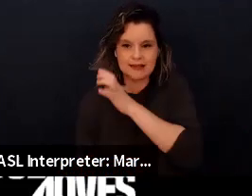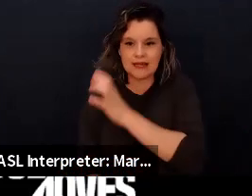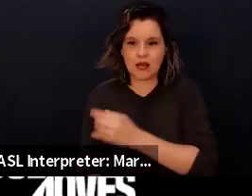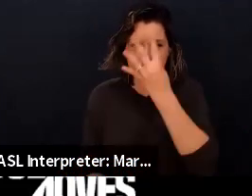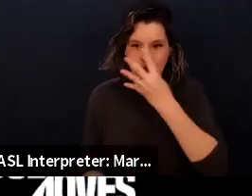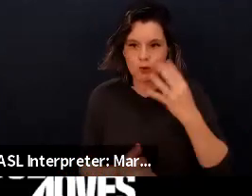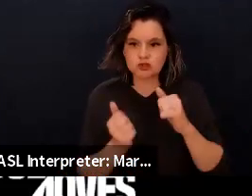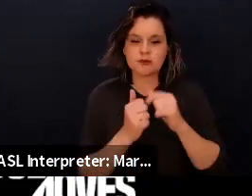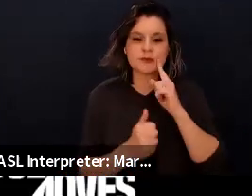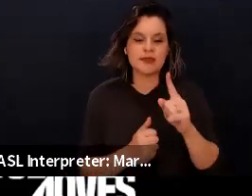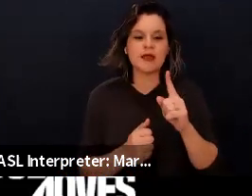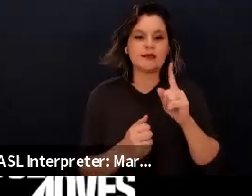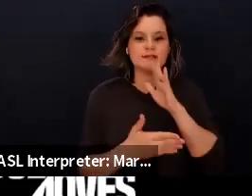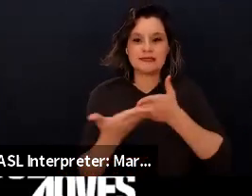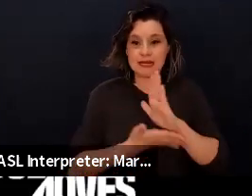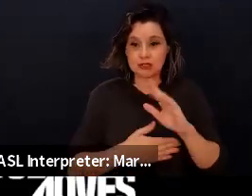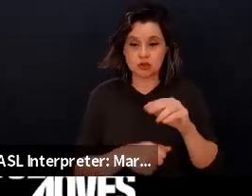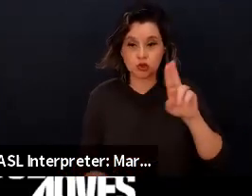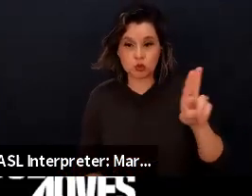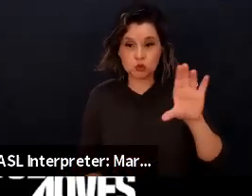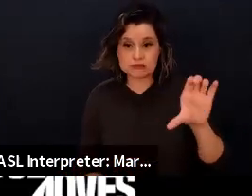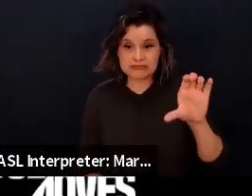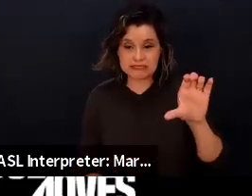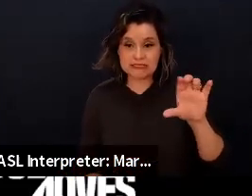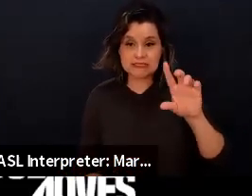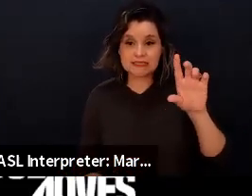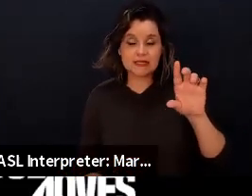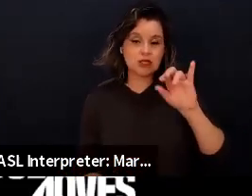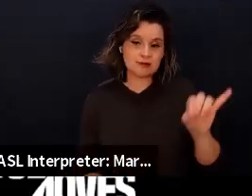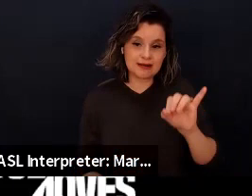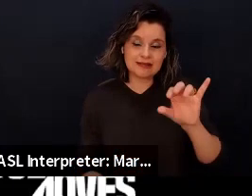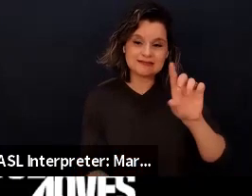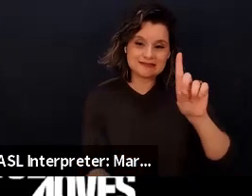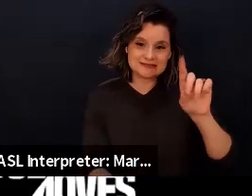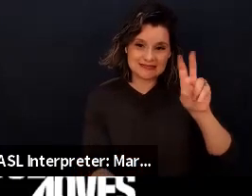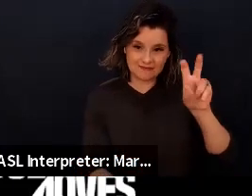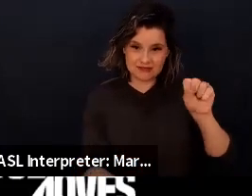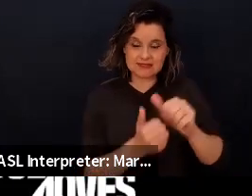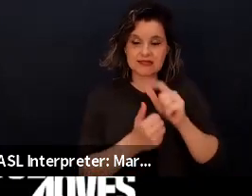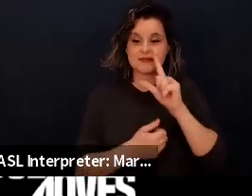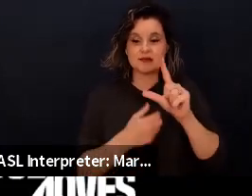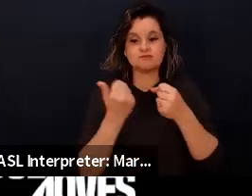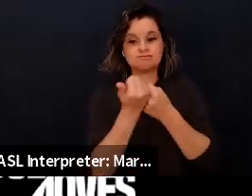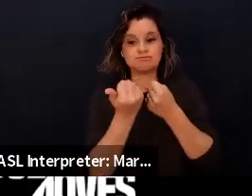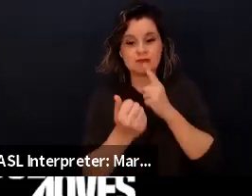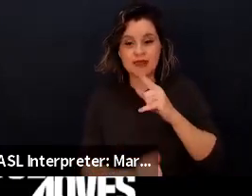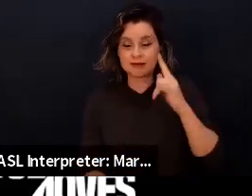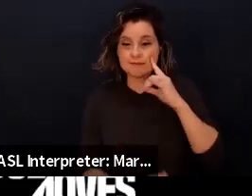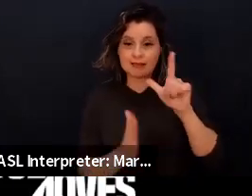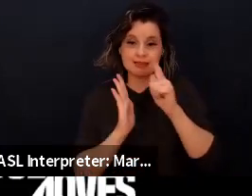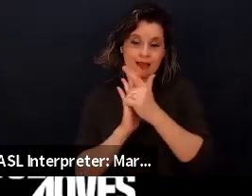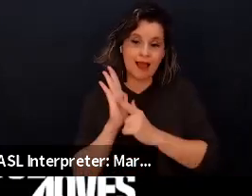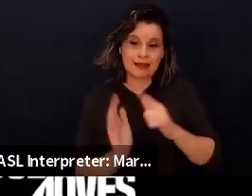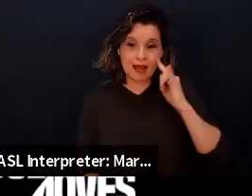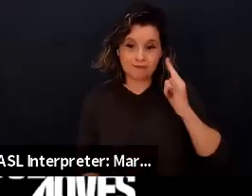de la Facultad de Derecho de UC Davis y la Fundación de Asistencia Legal Rural de California.